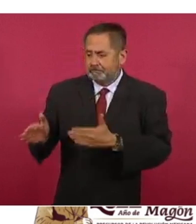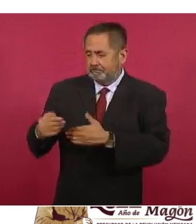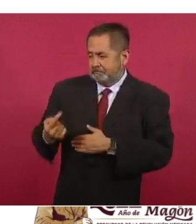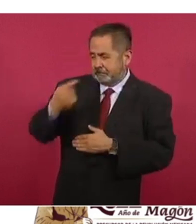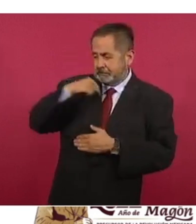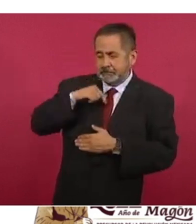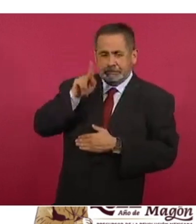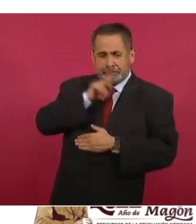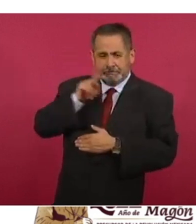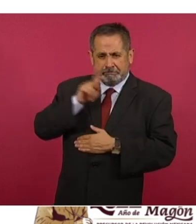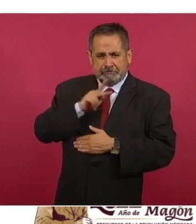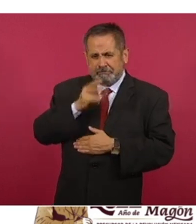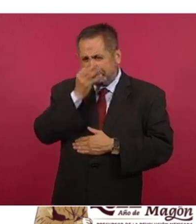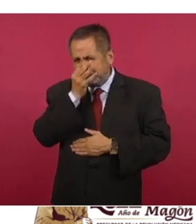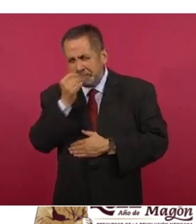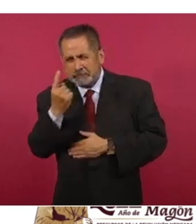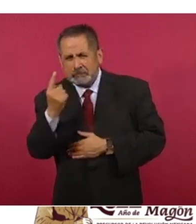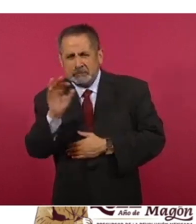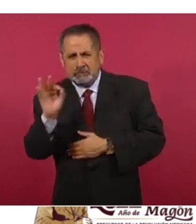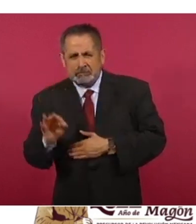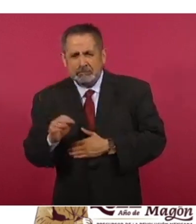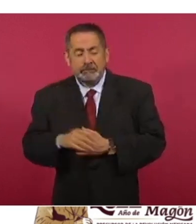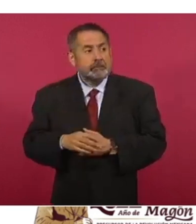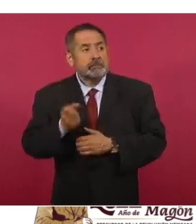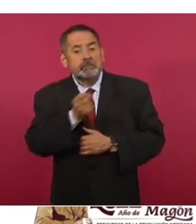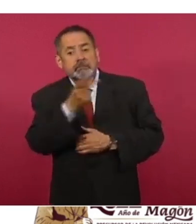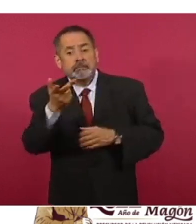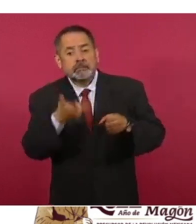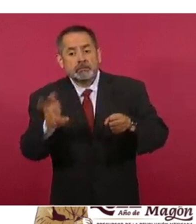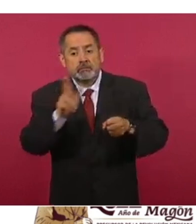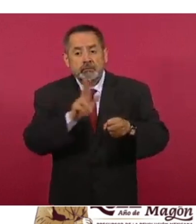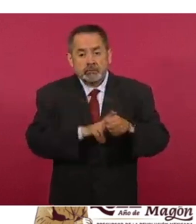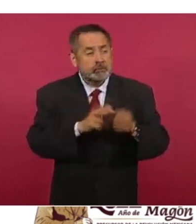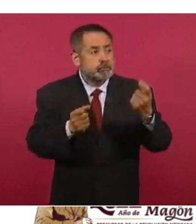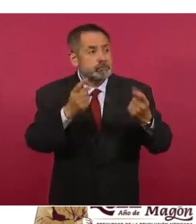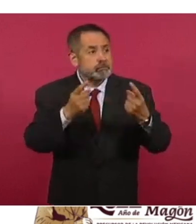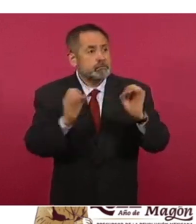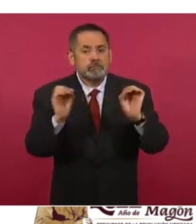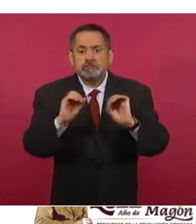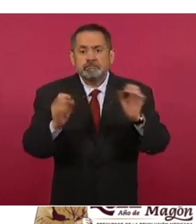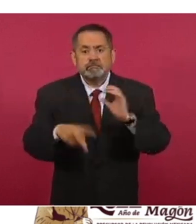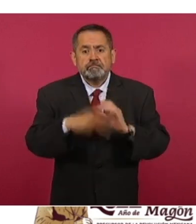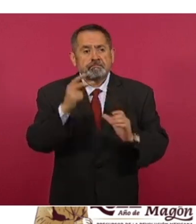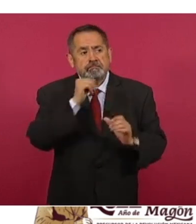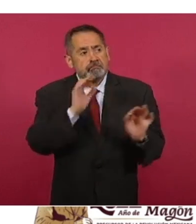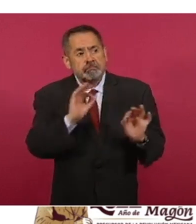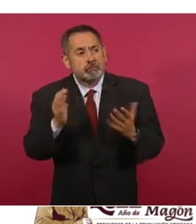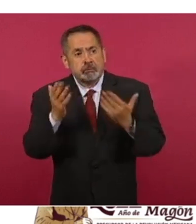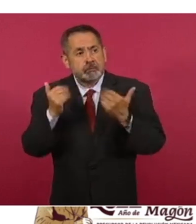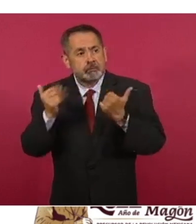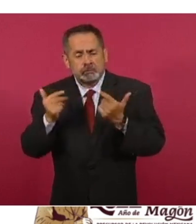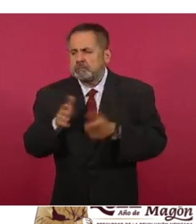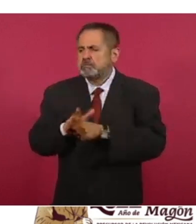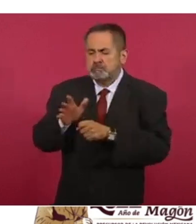hospitalarias hay lugares donde ya hay ningún paciente en las unidades cobit permanecen con la capacidad de respuesta por si fuera